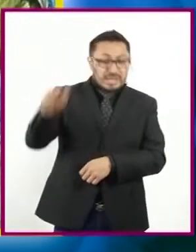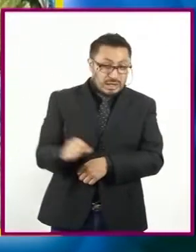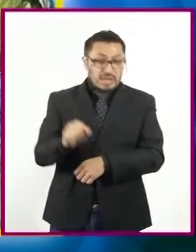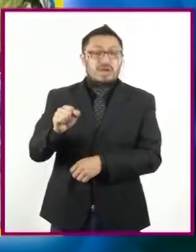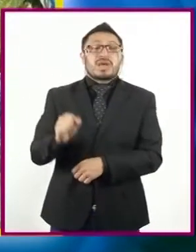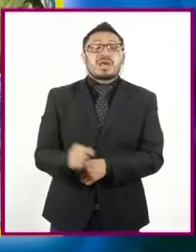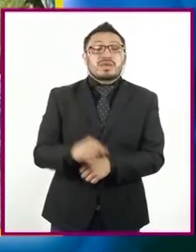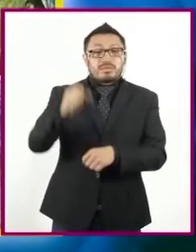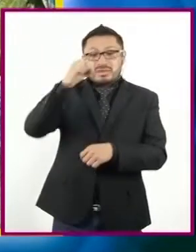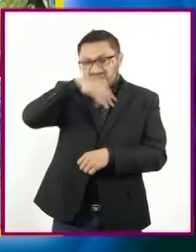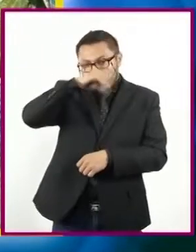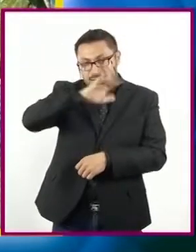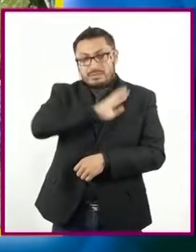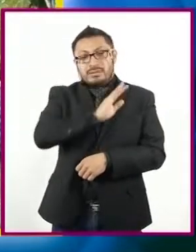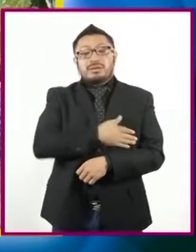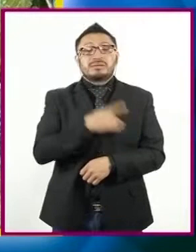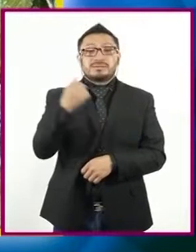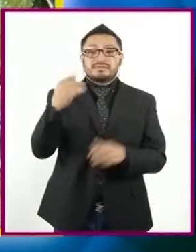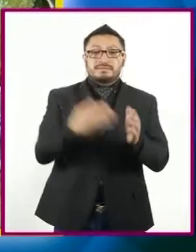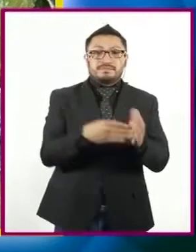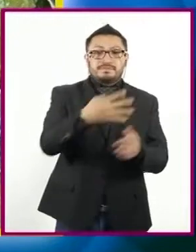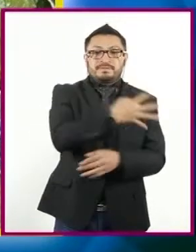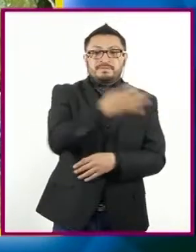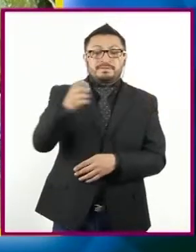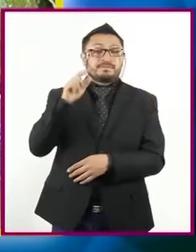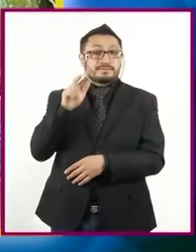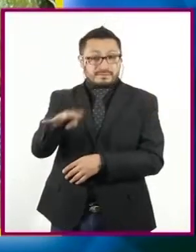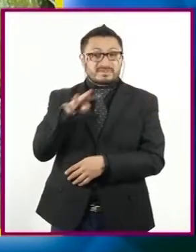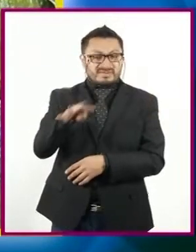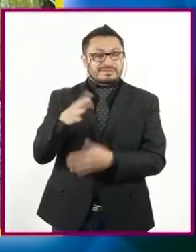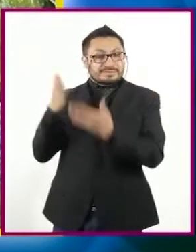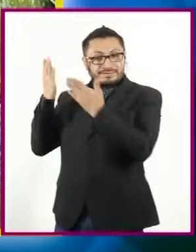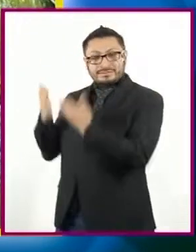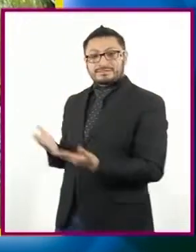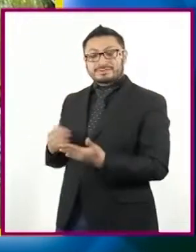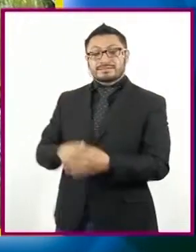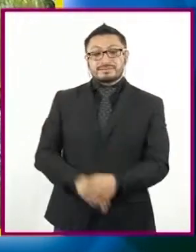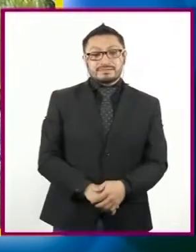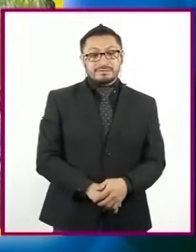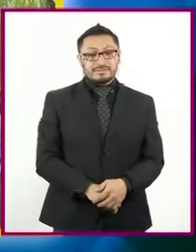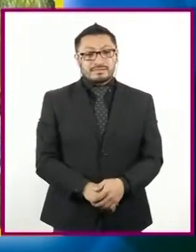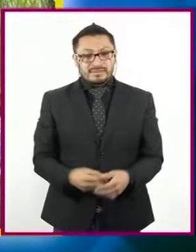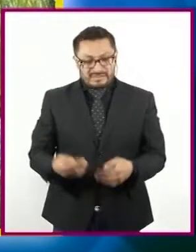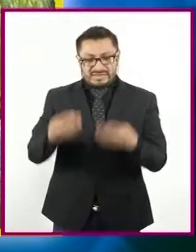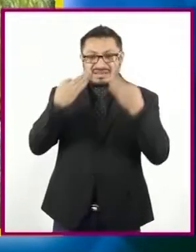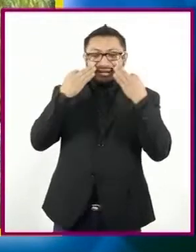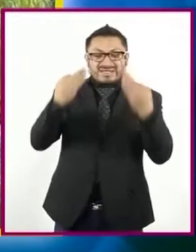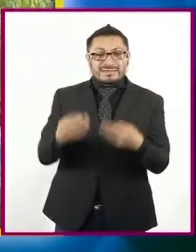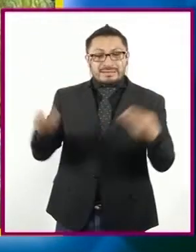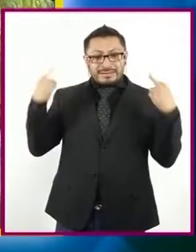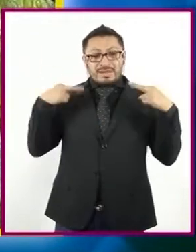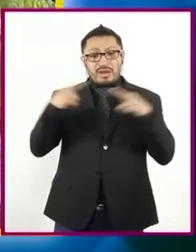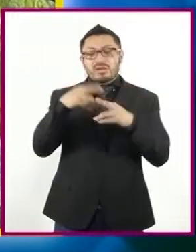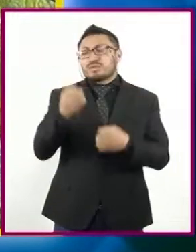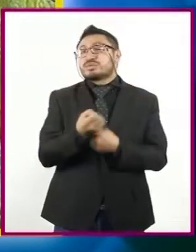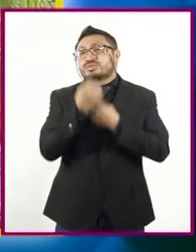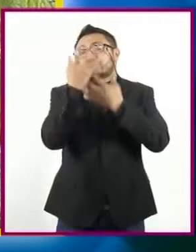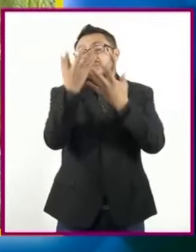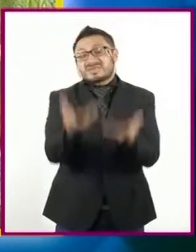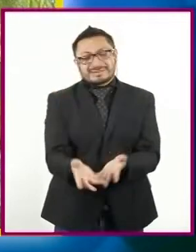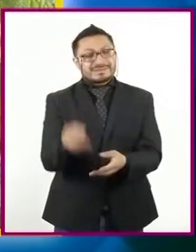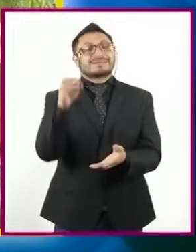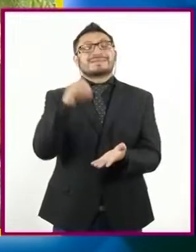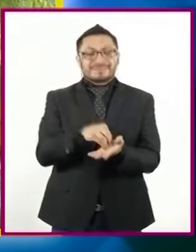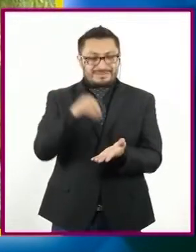española, ambos de 1919. En ellos vemos al maestro del expresionismo,